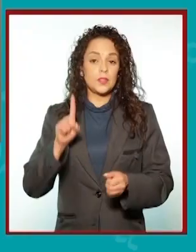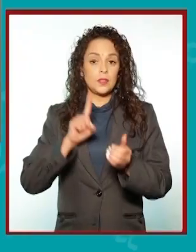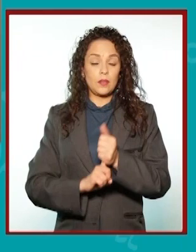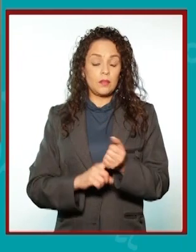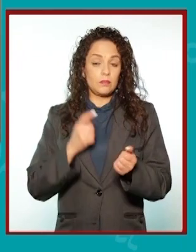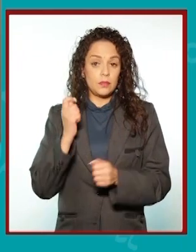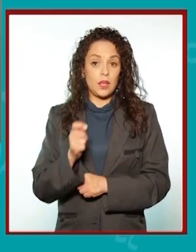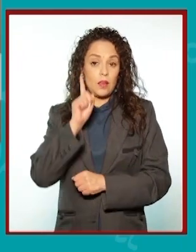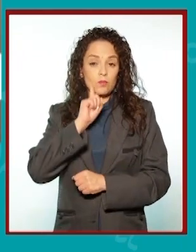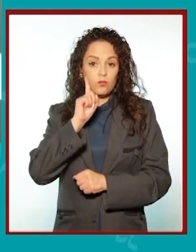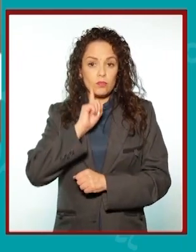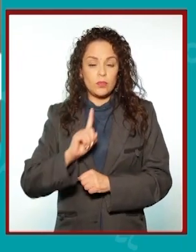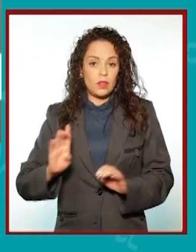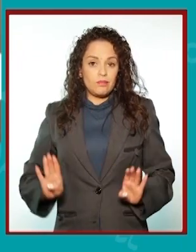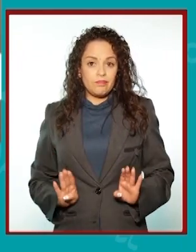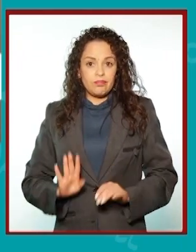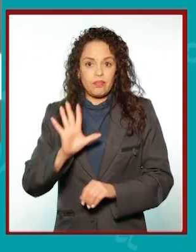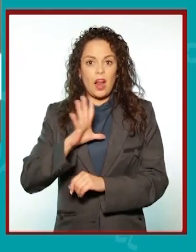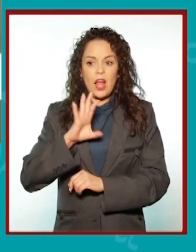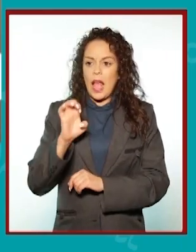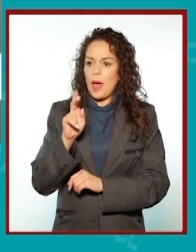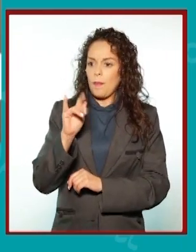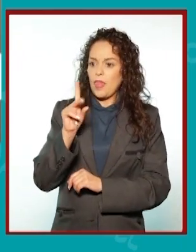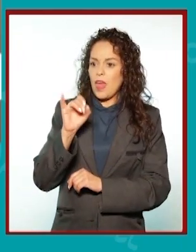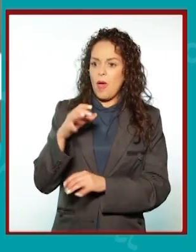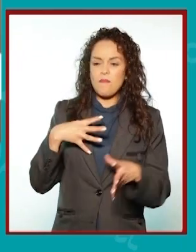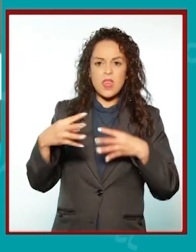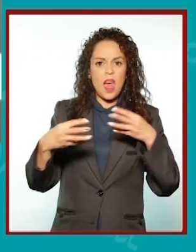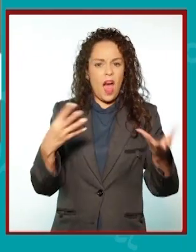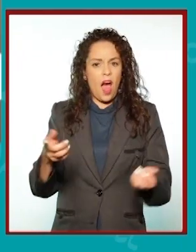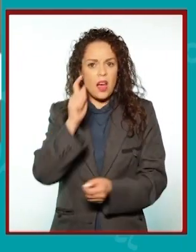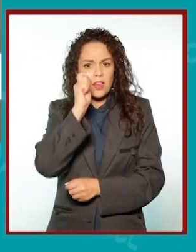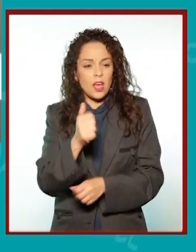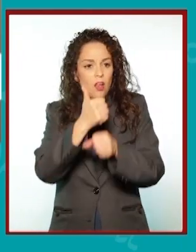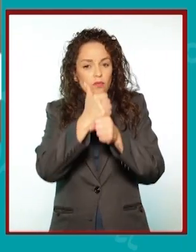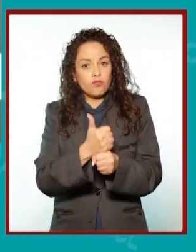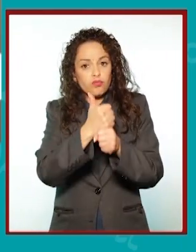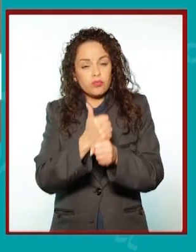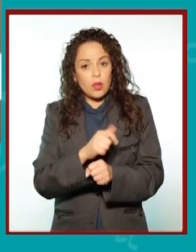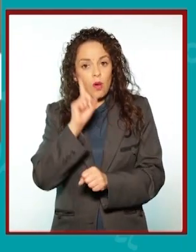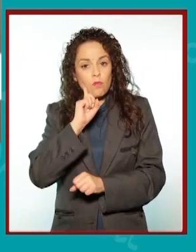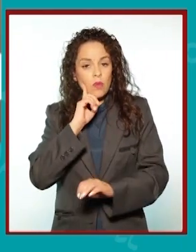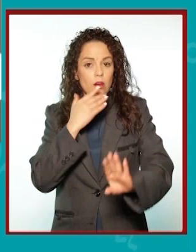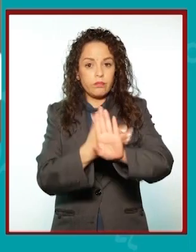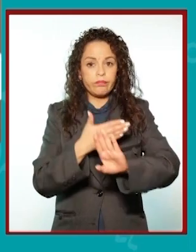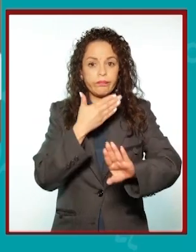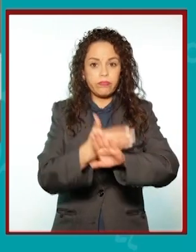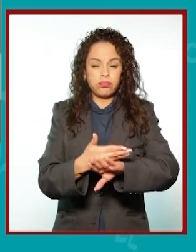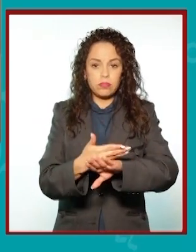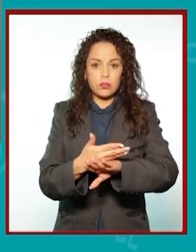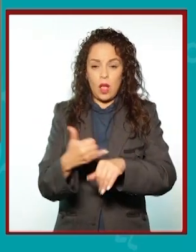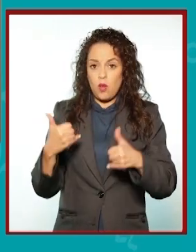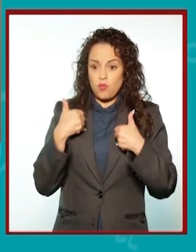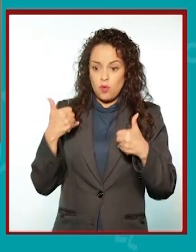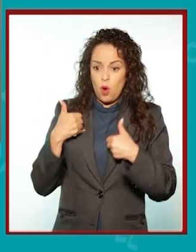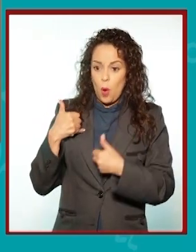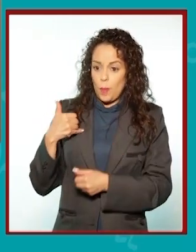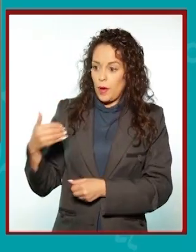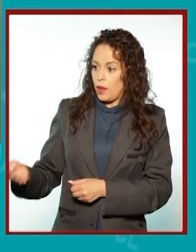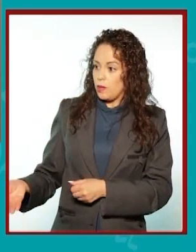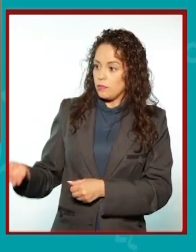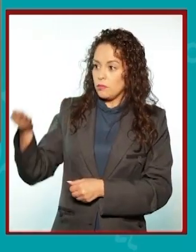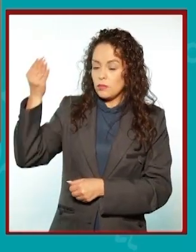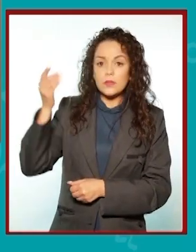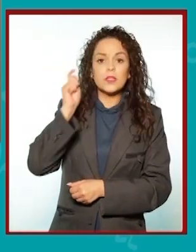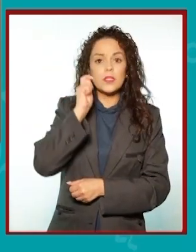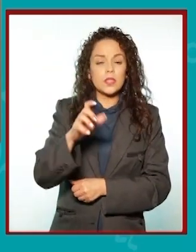Para ONU Mujeres tiene un carácter de una epidemia, que es esta violencia sexual, este hostigamiento que las mujeres desde muy